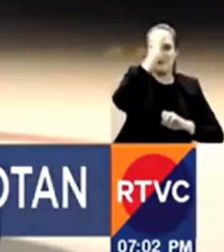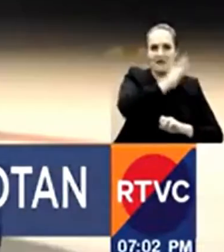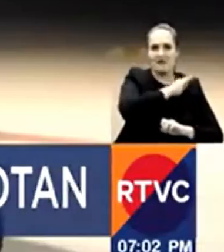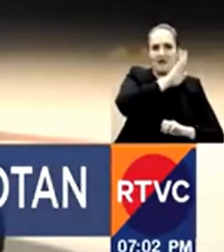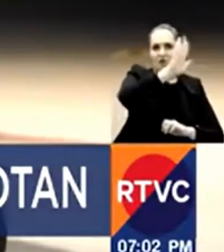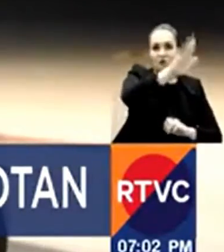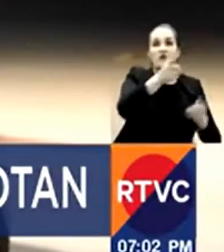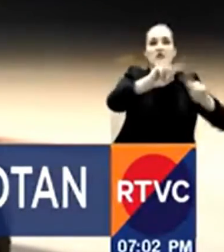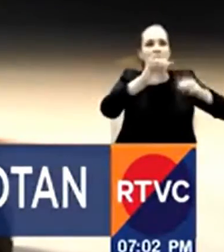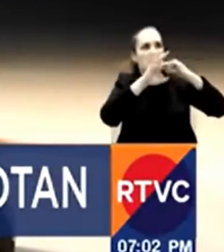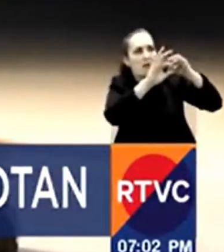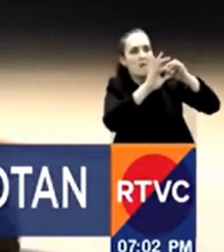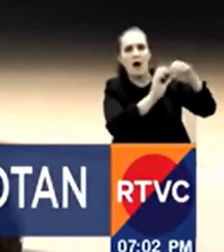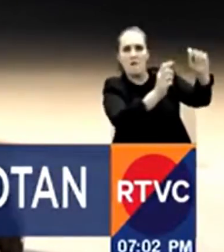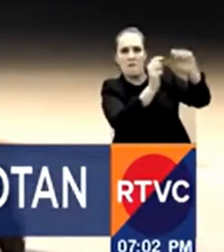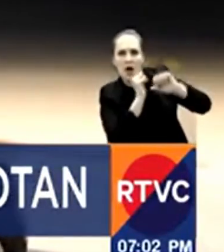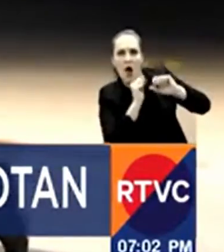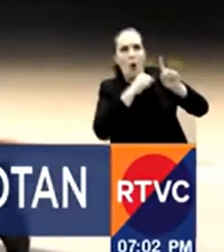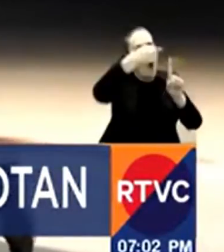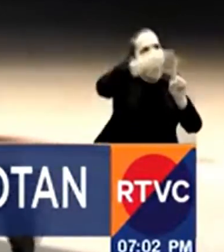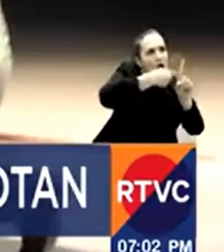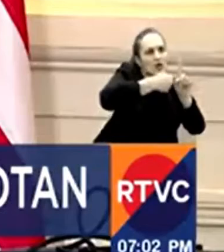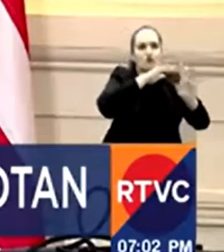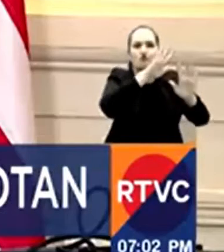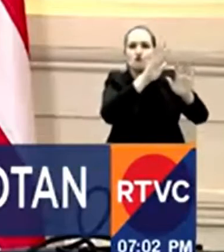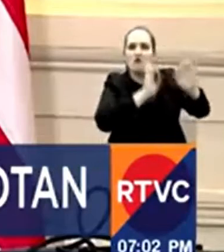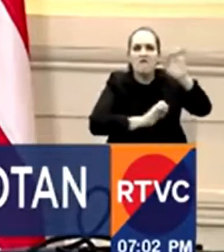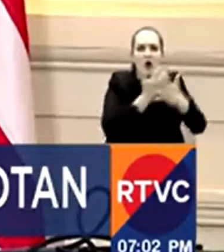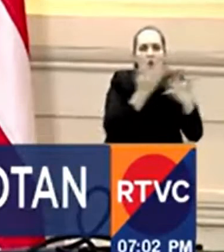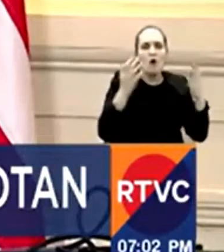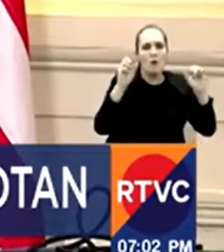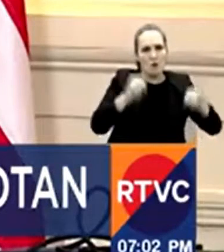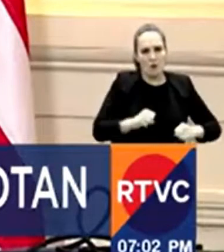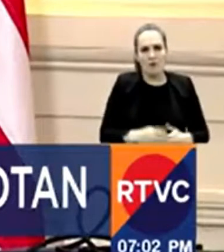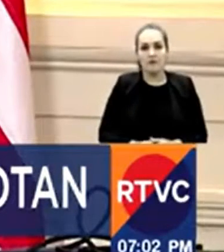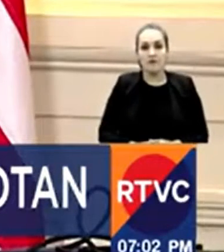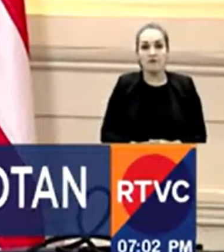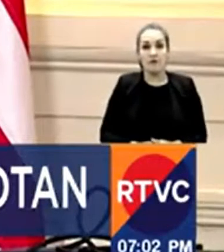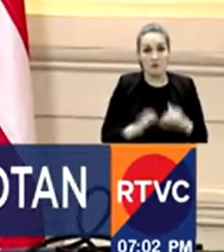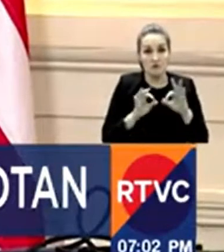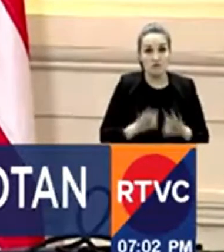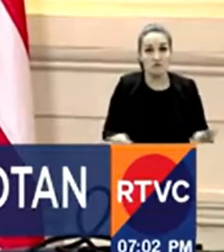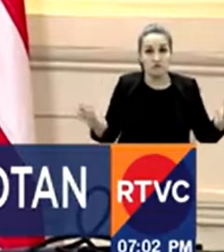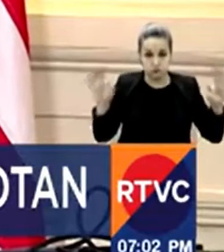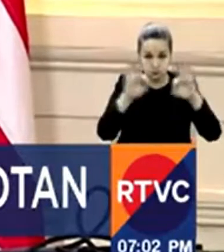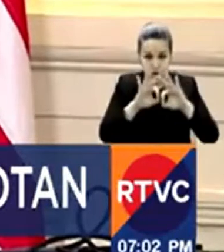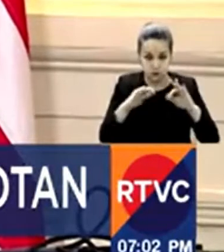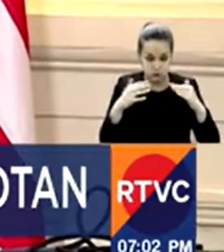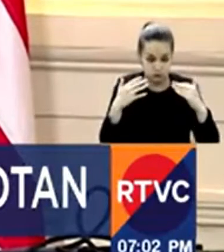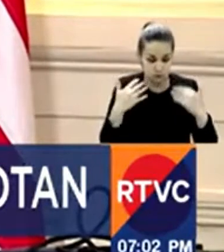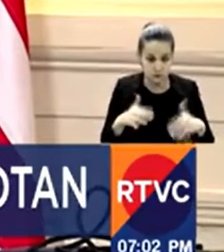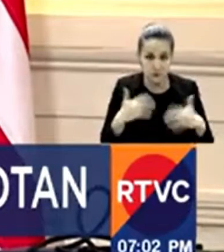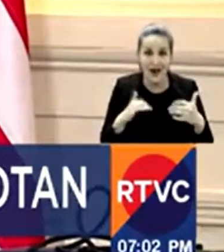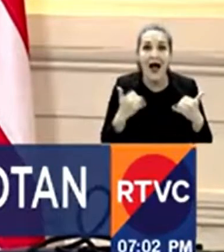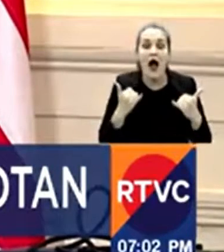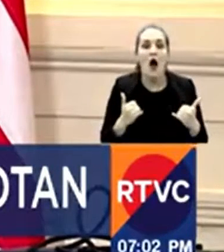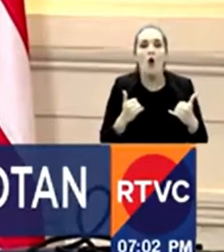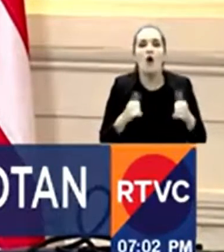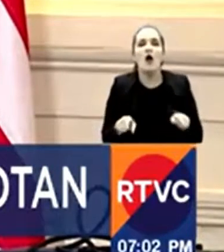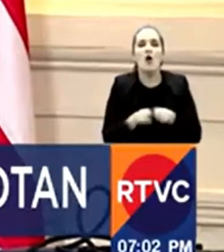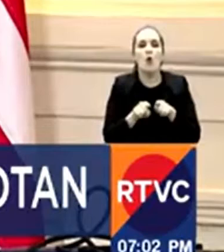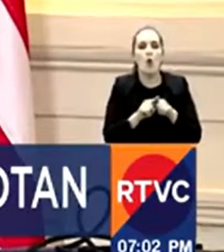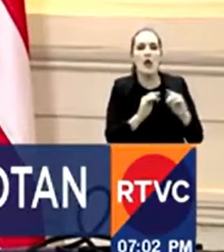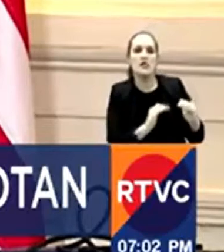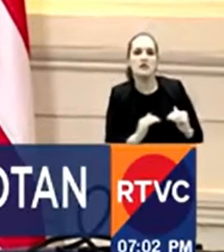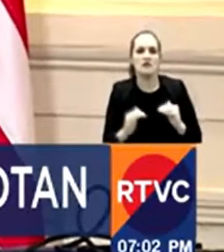financieras para compra o alquiler de equipos de defensa, entre otros. Muy significativo, sabiendo además que ese es un estatus que han tenido muy